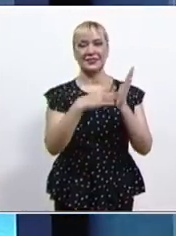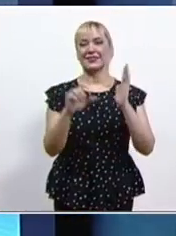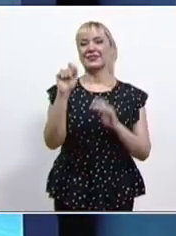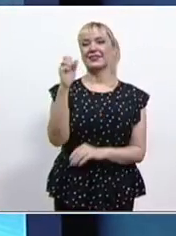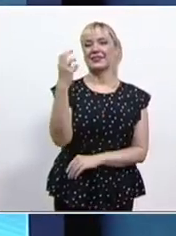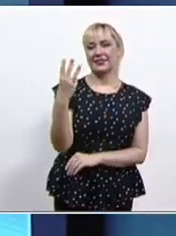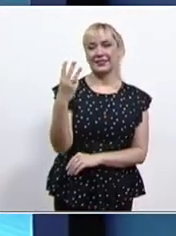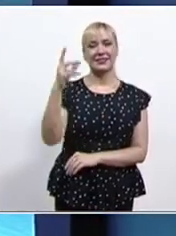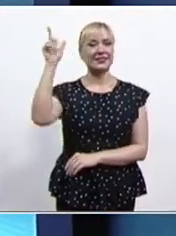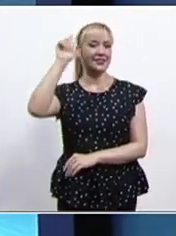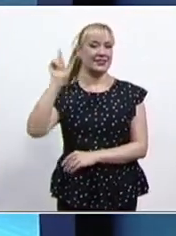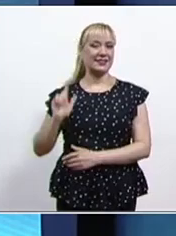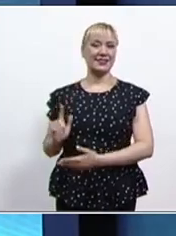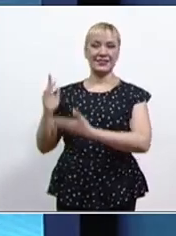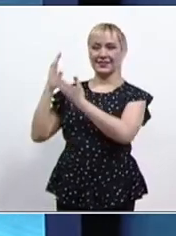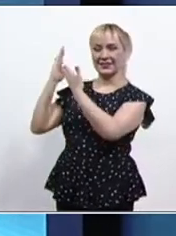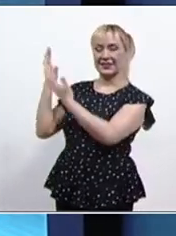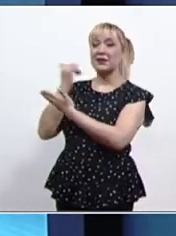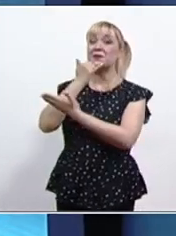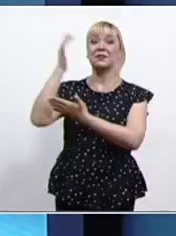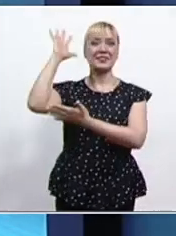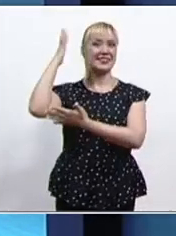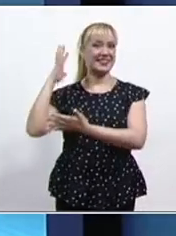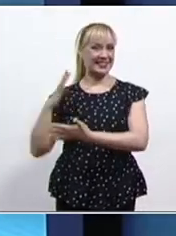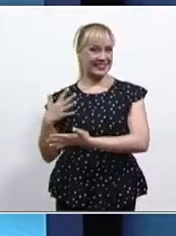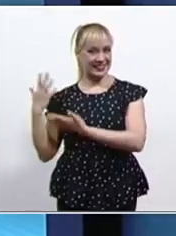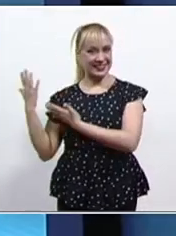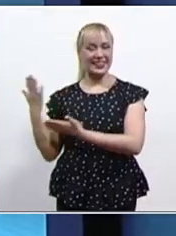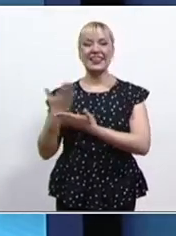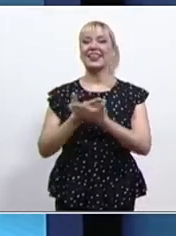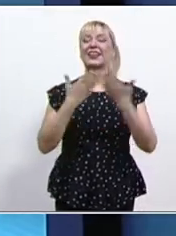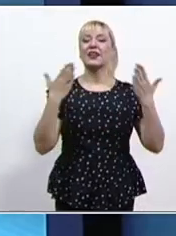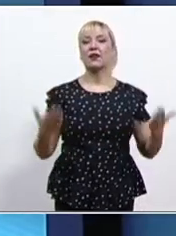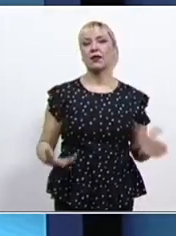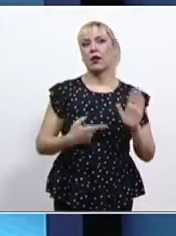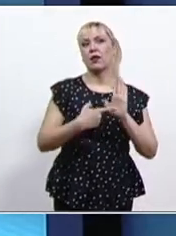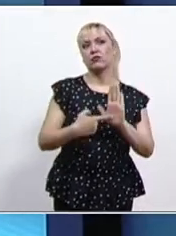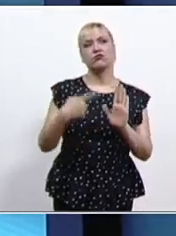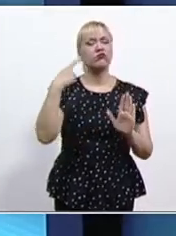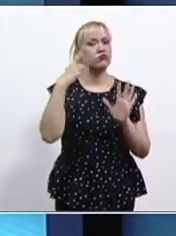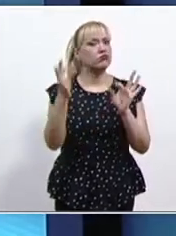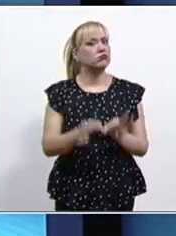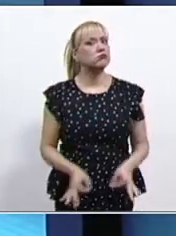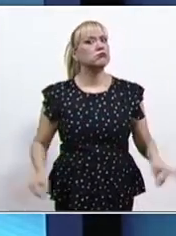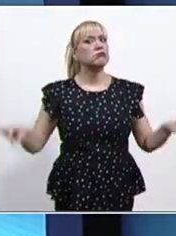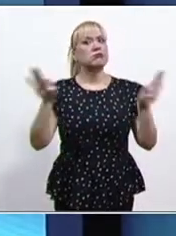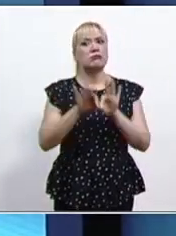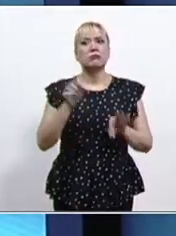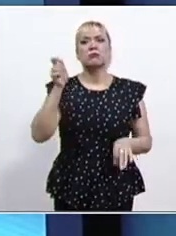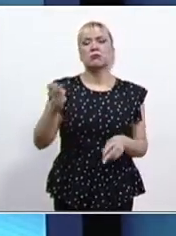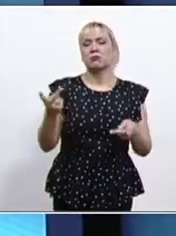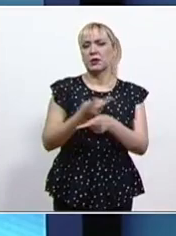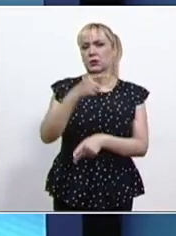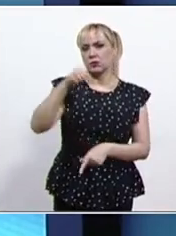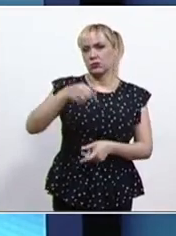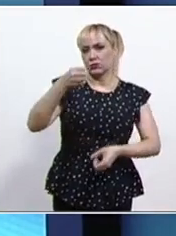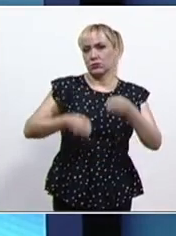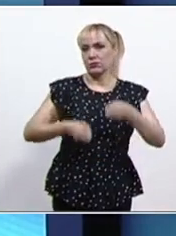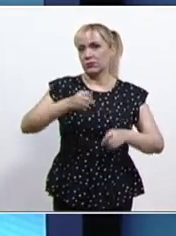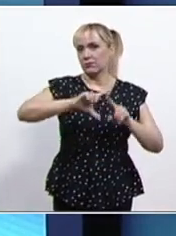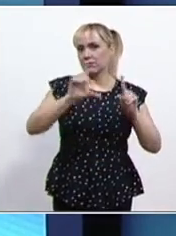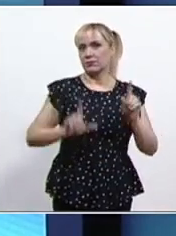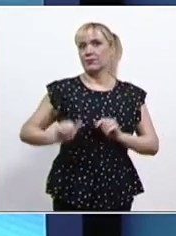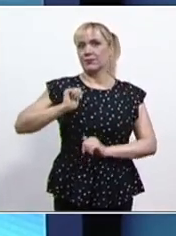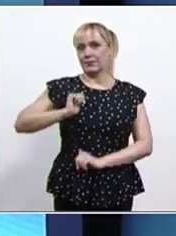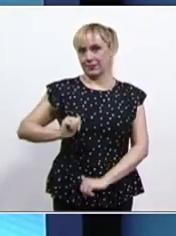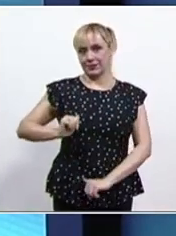2023. Soy Lorena Sánchez Cabrera y tendré el gusto de presentarle en los próximos minutos la información más reciente del Poder Judicial de la Federación. Saludo